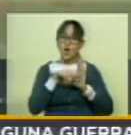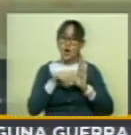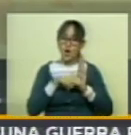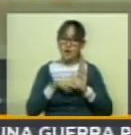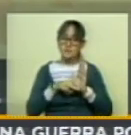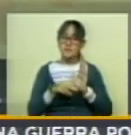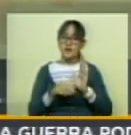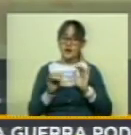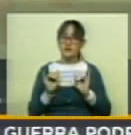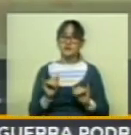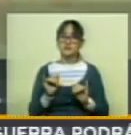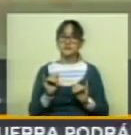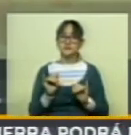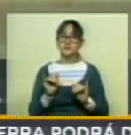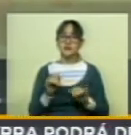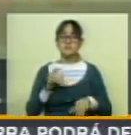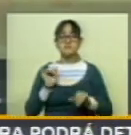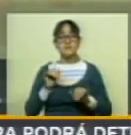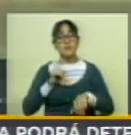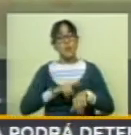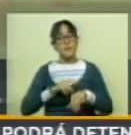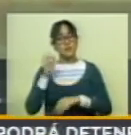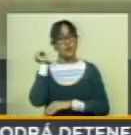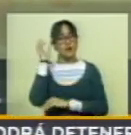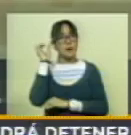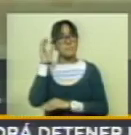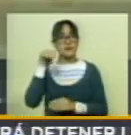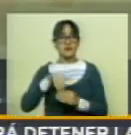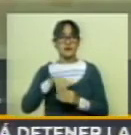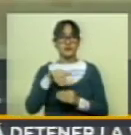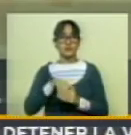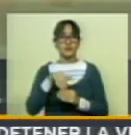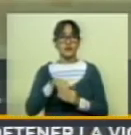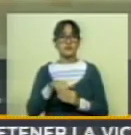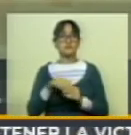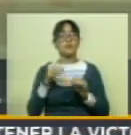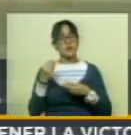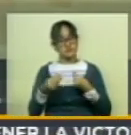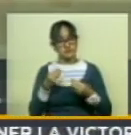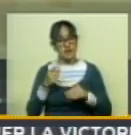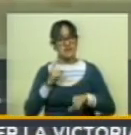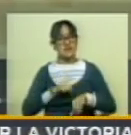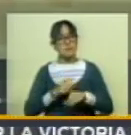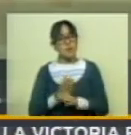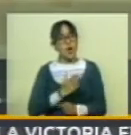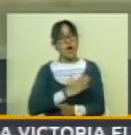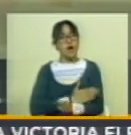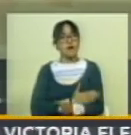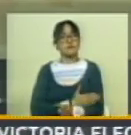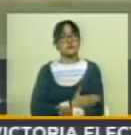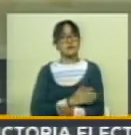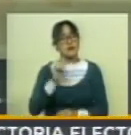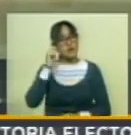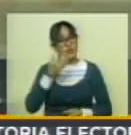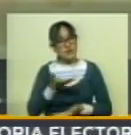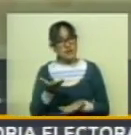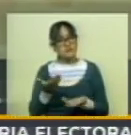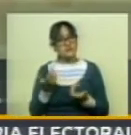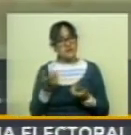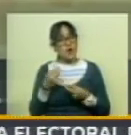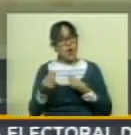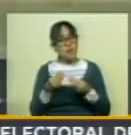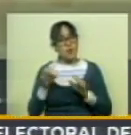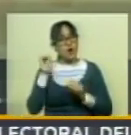aplican para el momento de campaña electoral. Por eso lo estamos haciendo con tiempo, recordándoles de qué se trata la